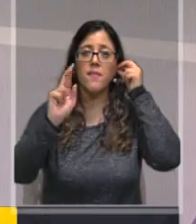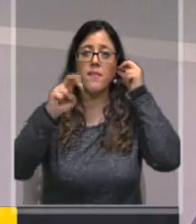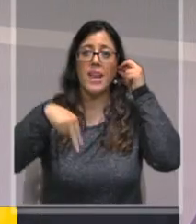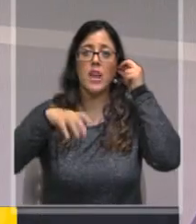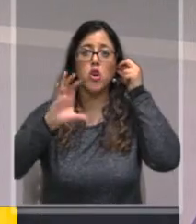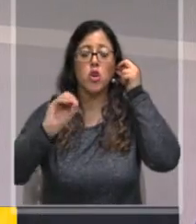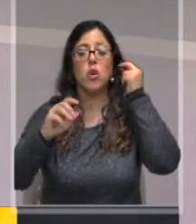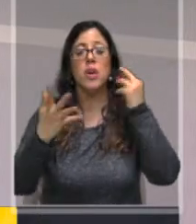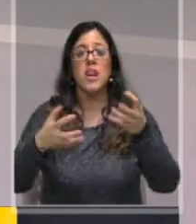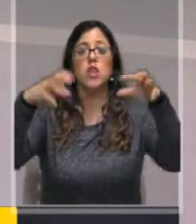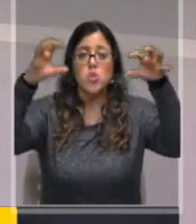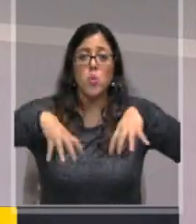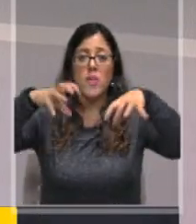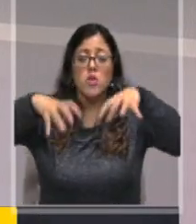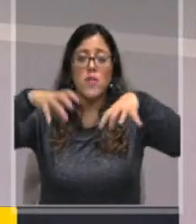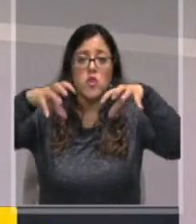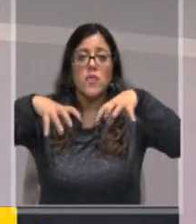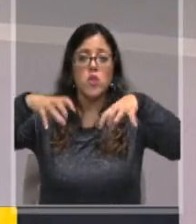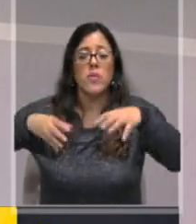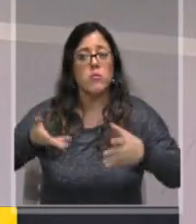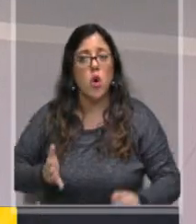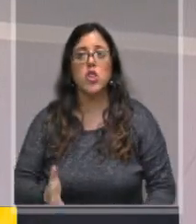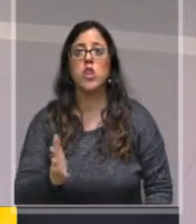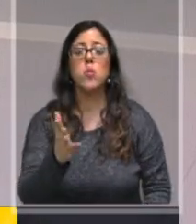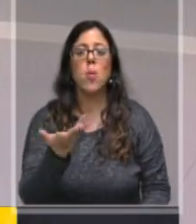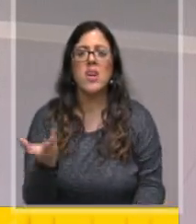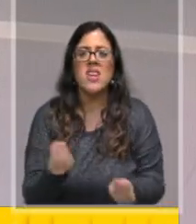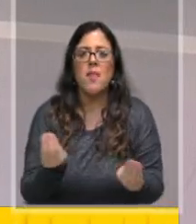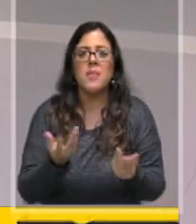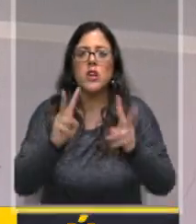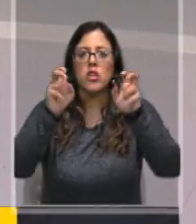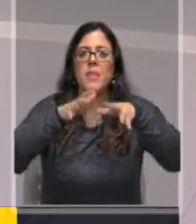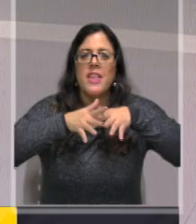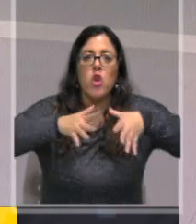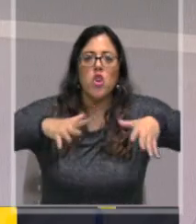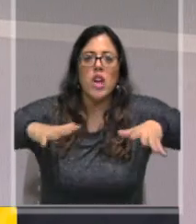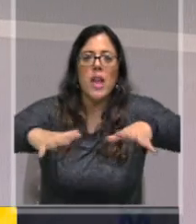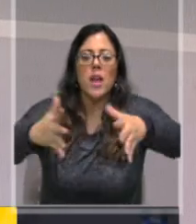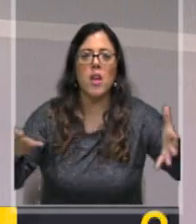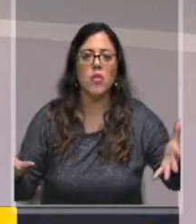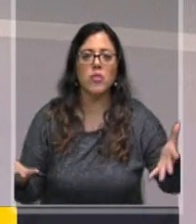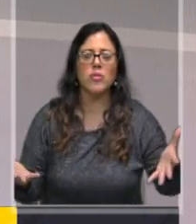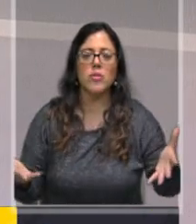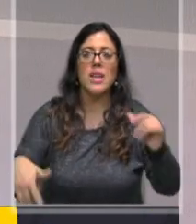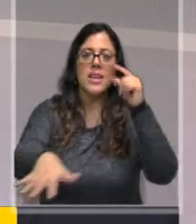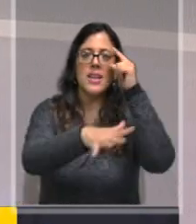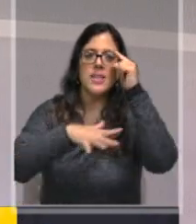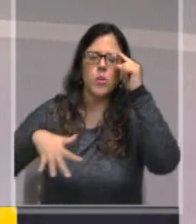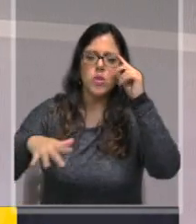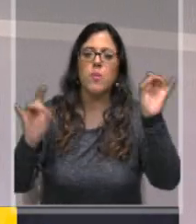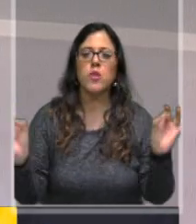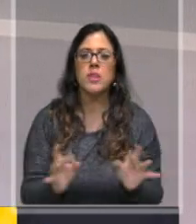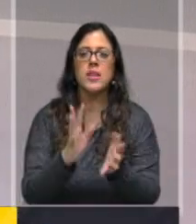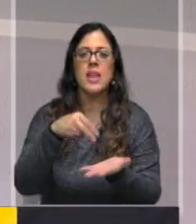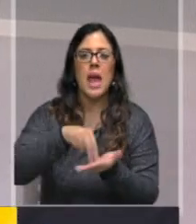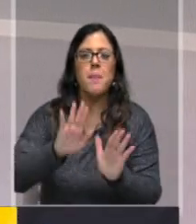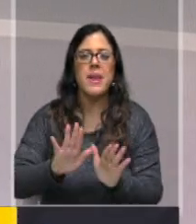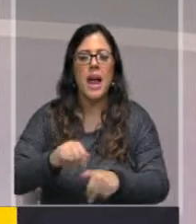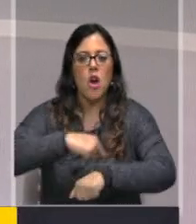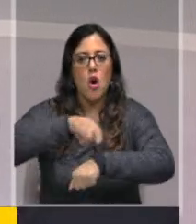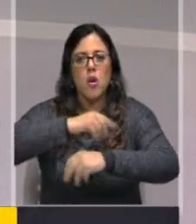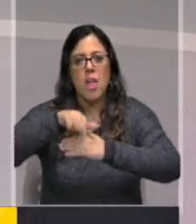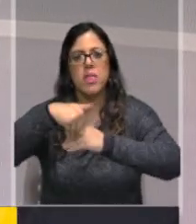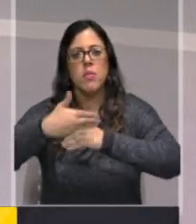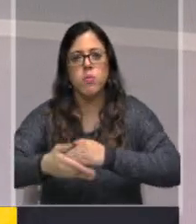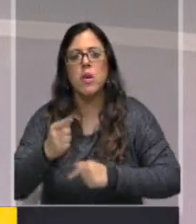de llover y la respuesta también de muchas personas. ¿Qué va a pasar con los ríos? ¿Qué condiciones se podrían esperar dentro de las próximas horas de acuerdo a la